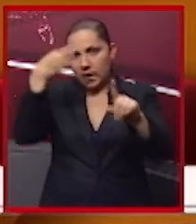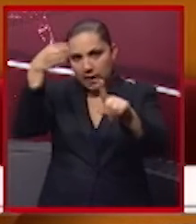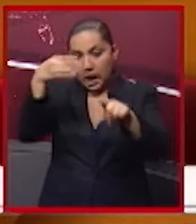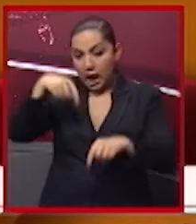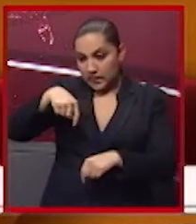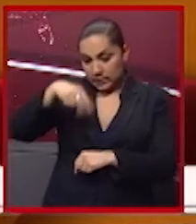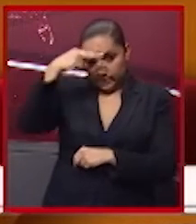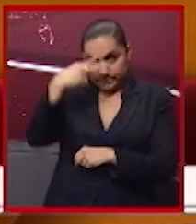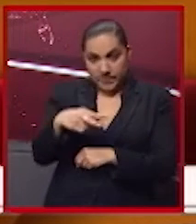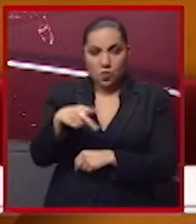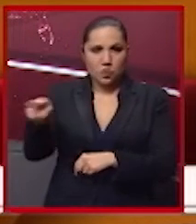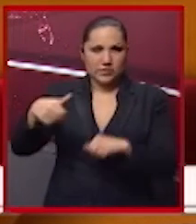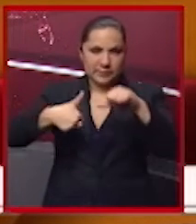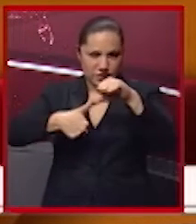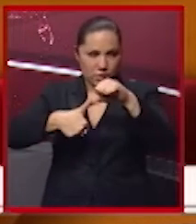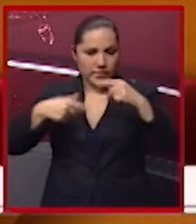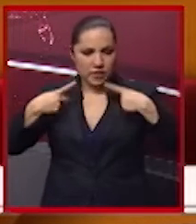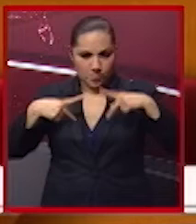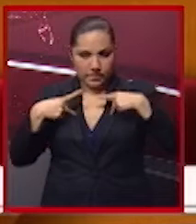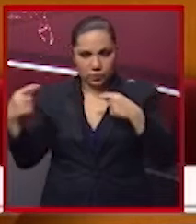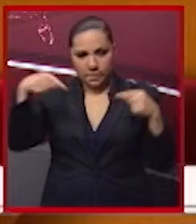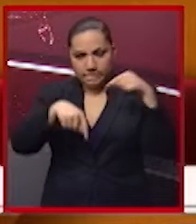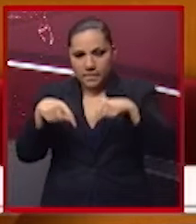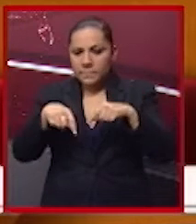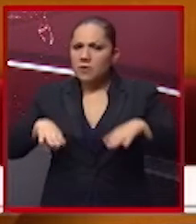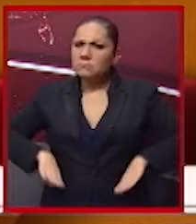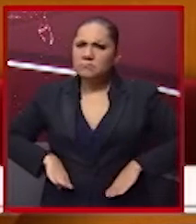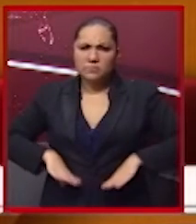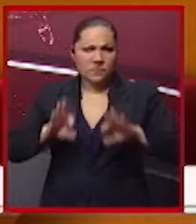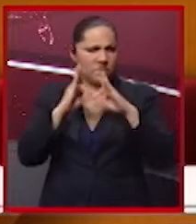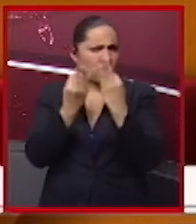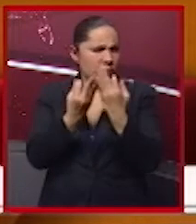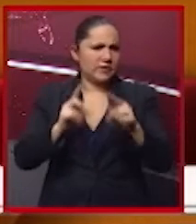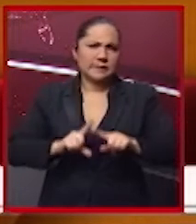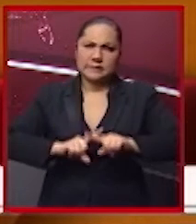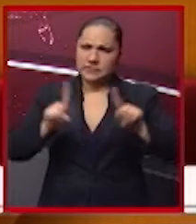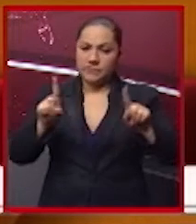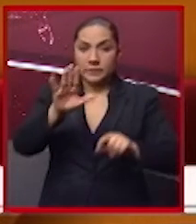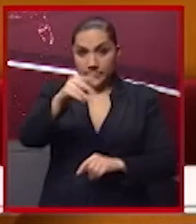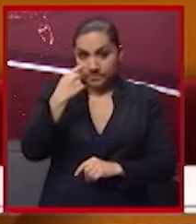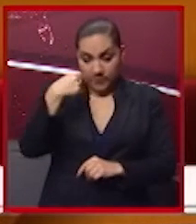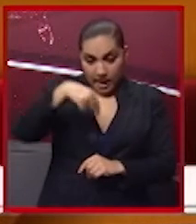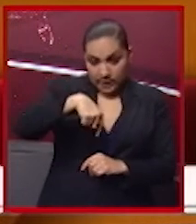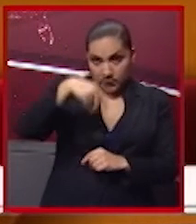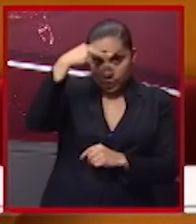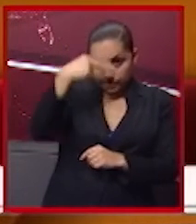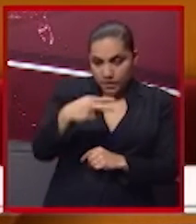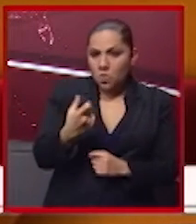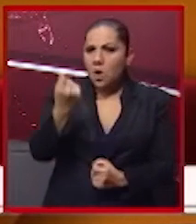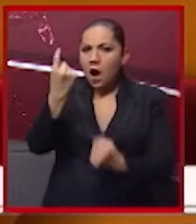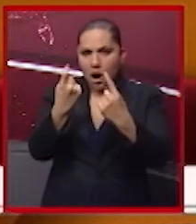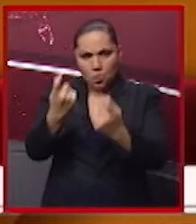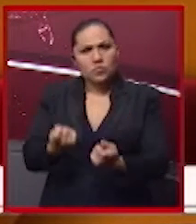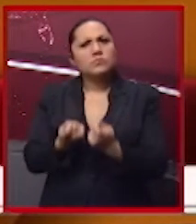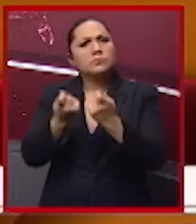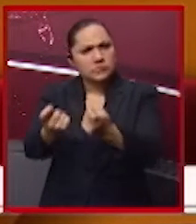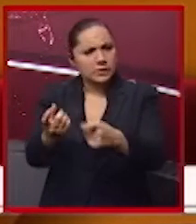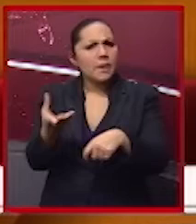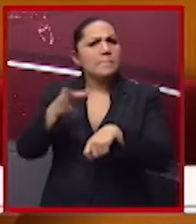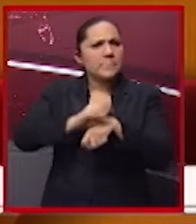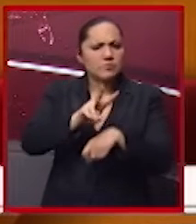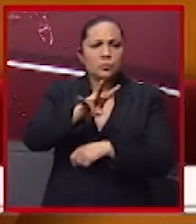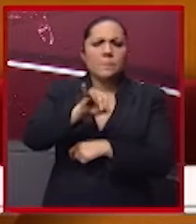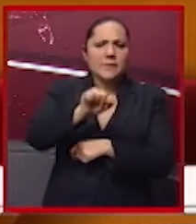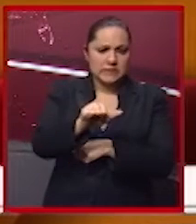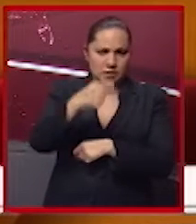detalles. México tiene un programa de visas de trabajo y de tarjetas de estancia personal